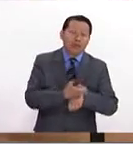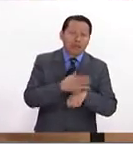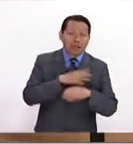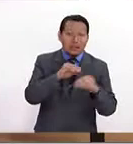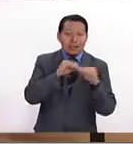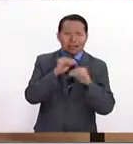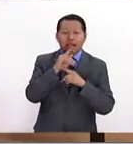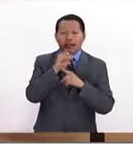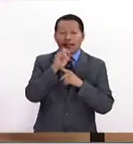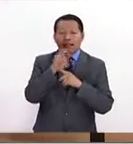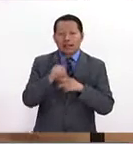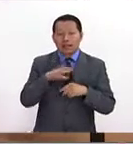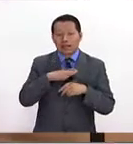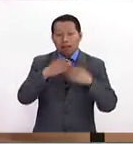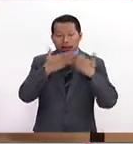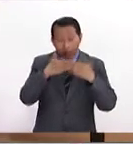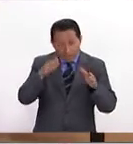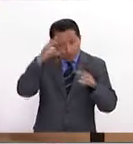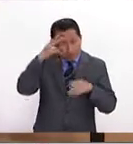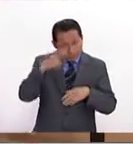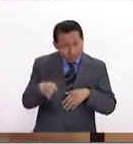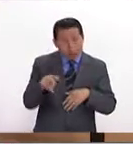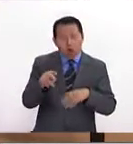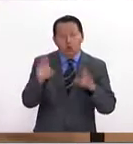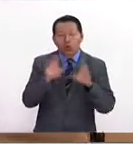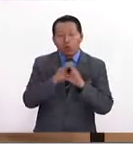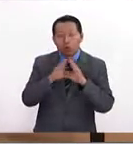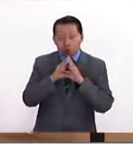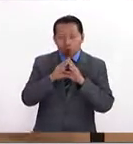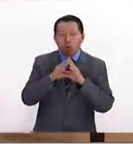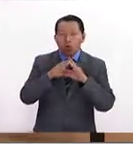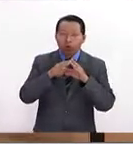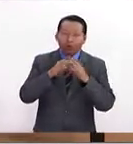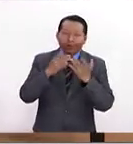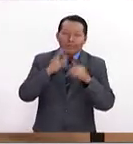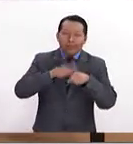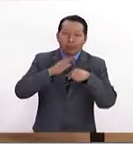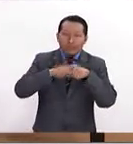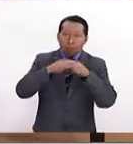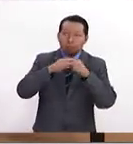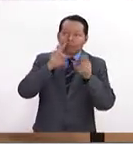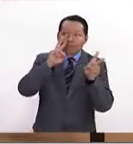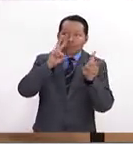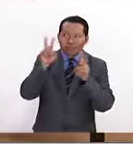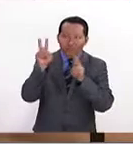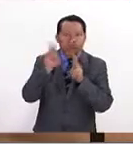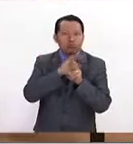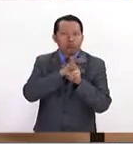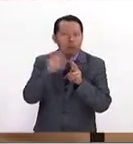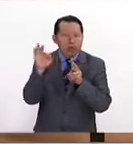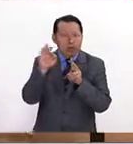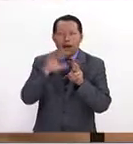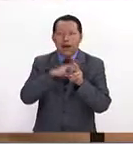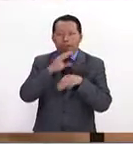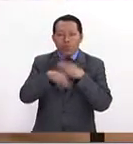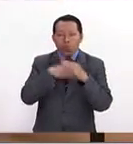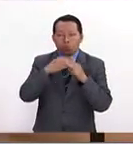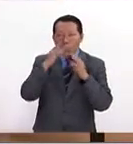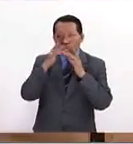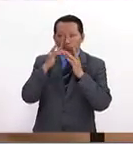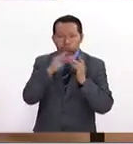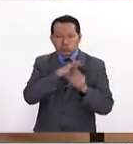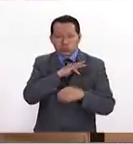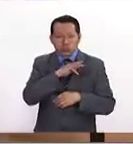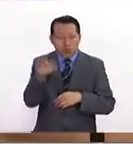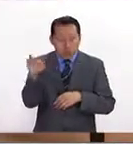del Telecán le ha abierto a México los ojos precisamente para explorar otras regiones del mundo. Sí,